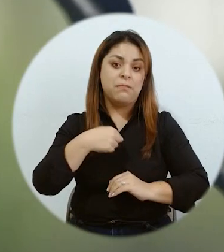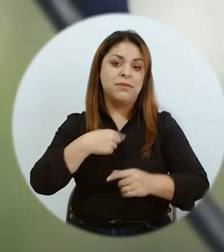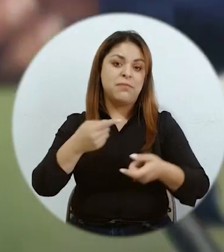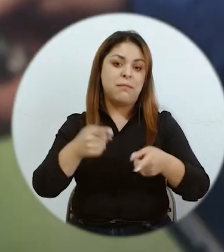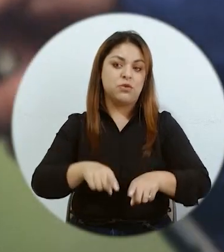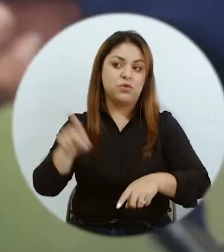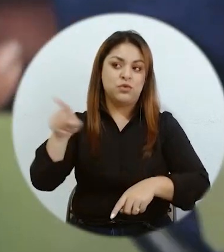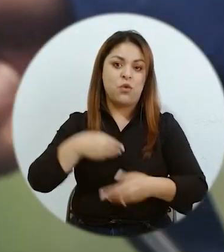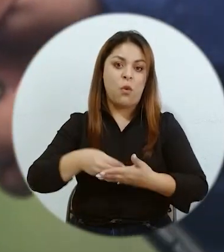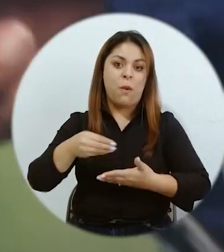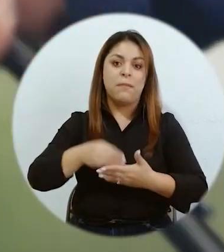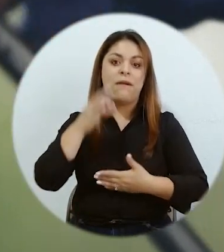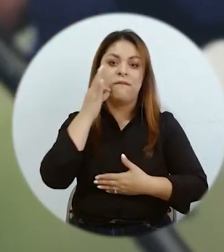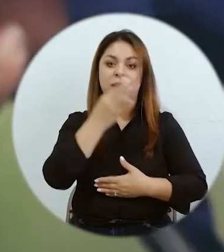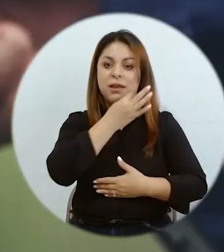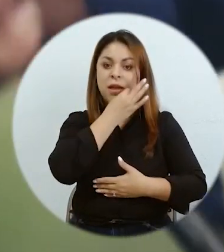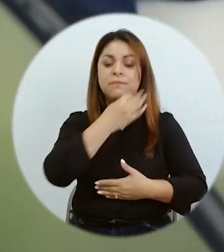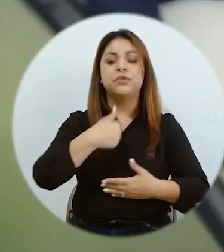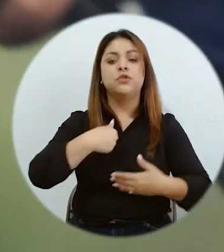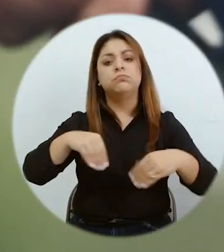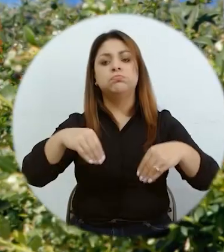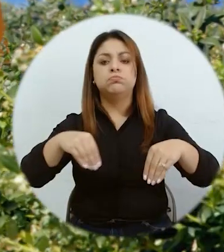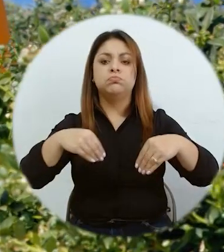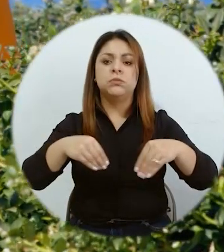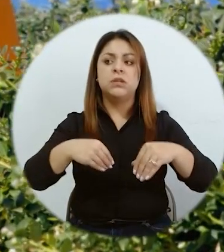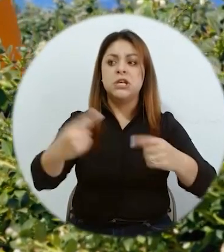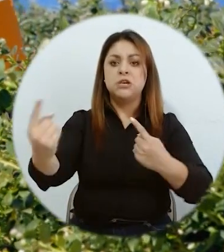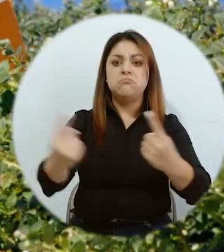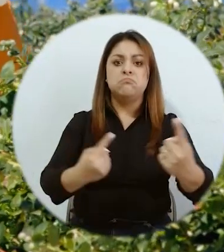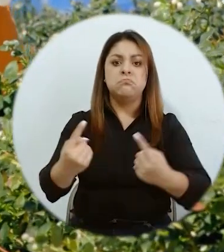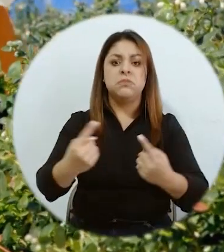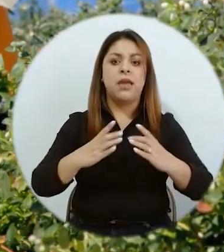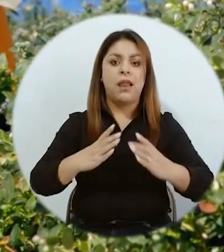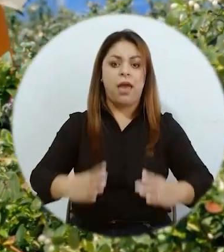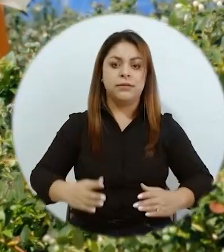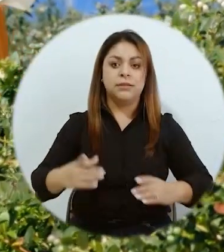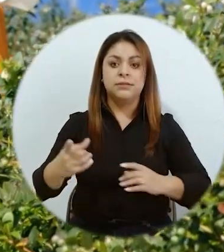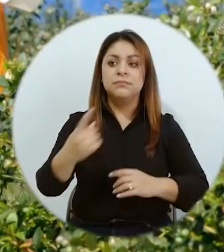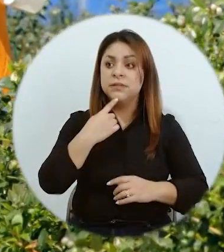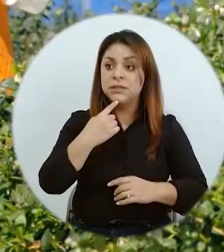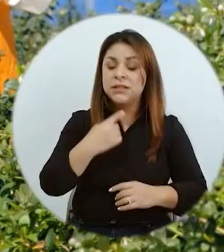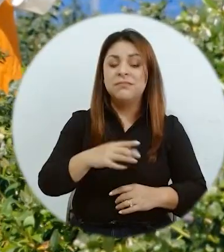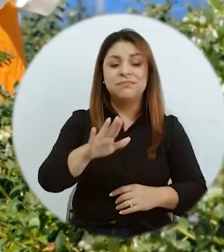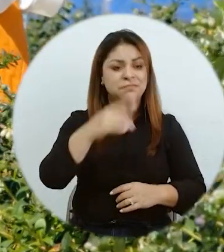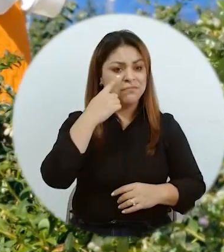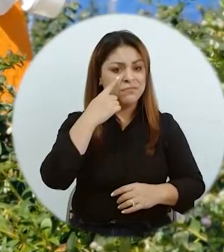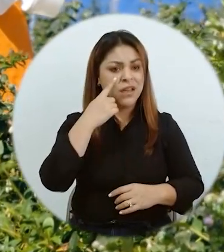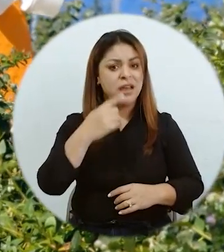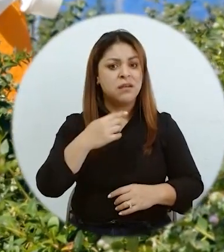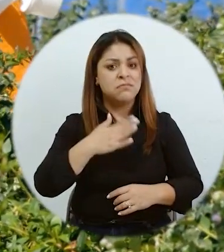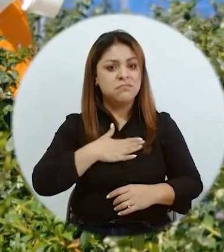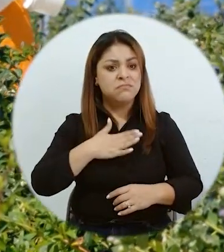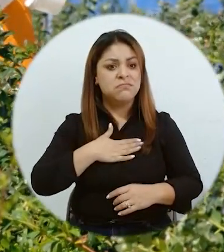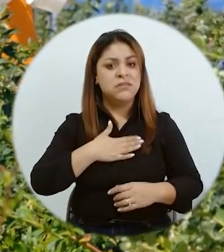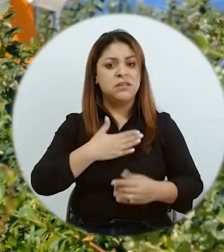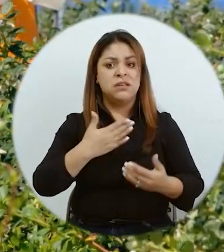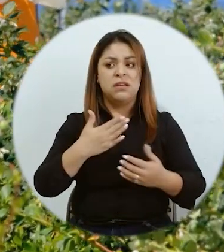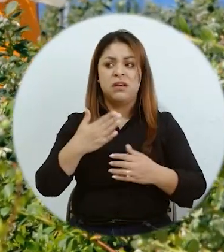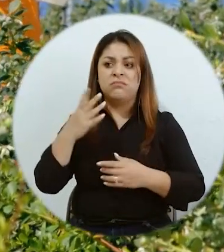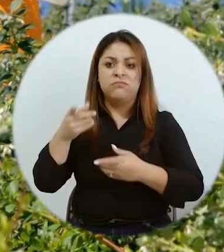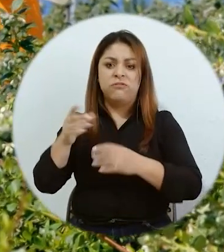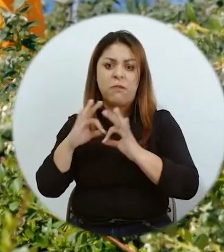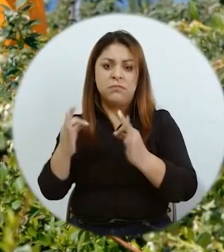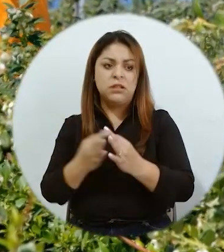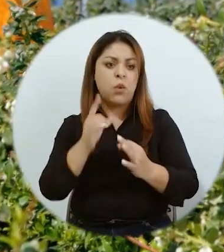ejemplo, me pasó en la feria, tuve unos clientes que llegaron a mí precisamente porque en su familia hubo un fallecimiento debido a un